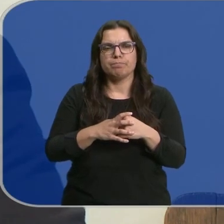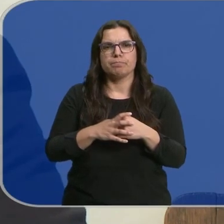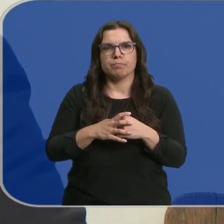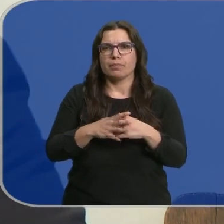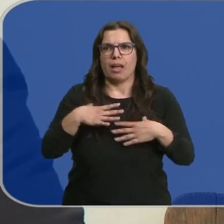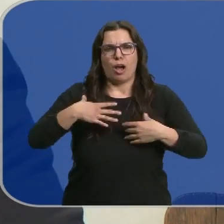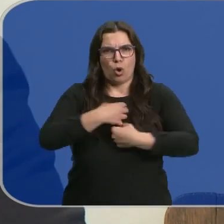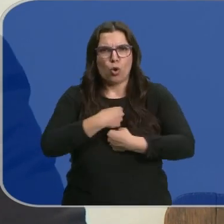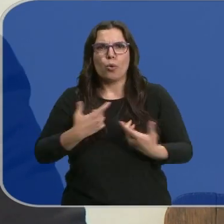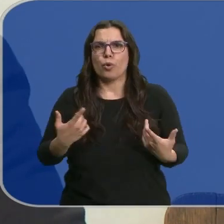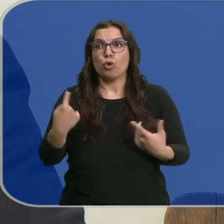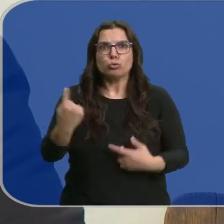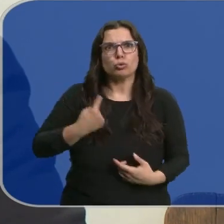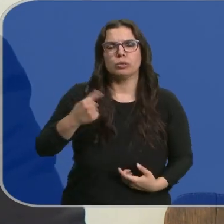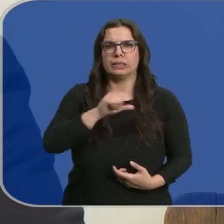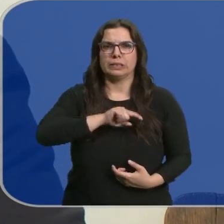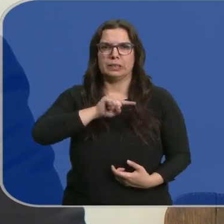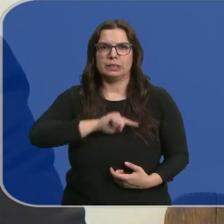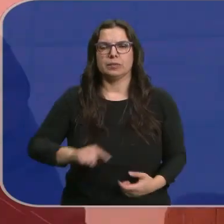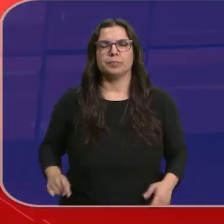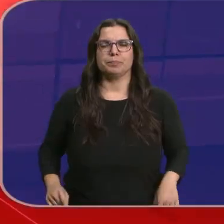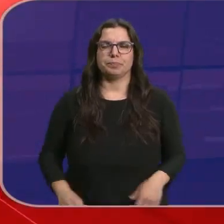de mucho agobio, de mucha soledad.